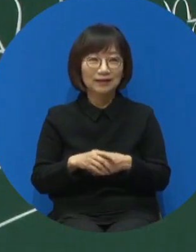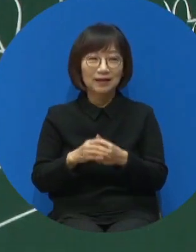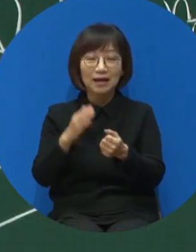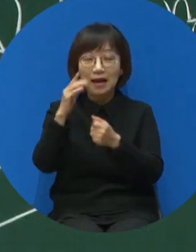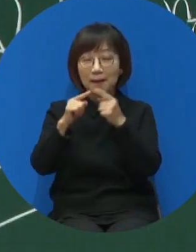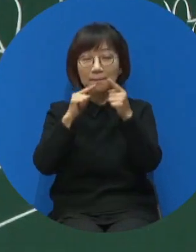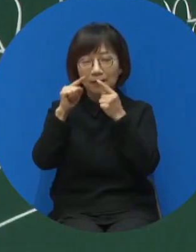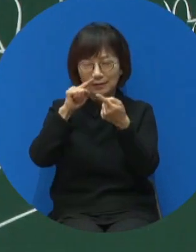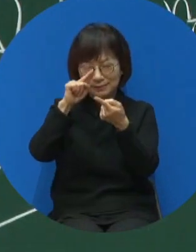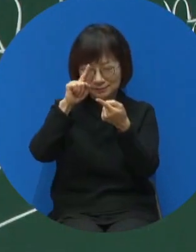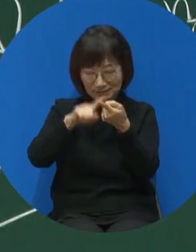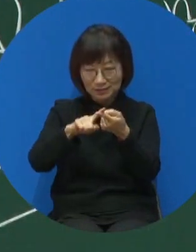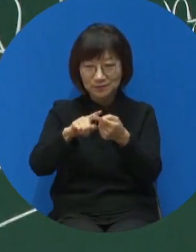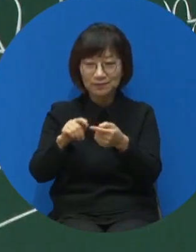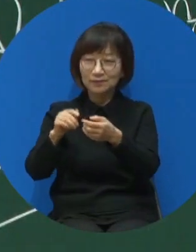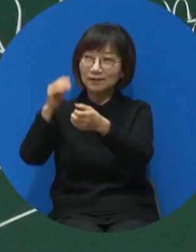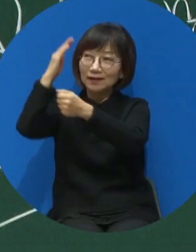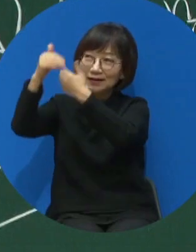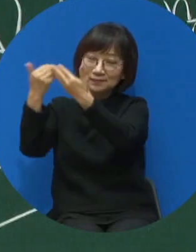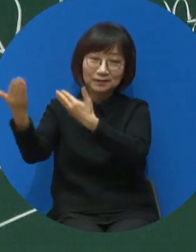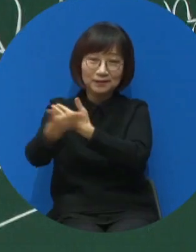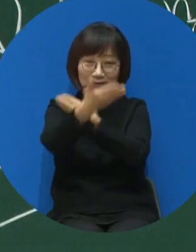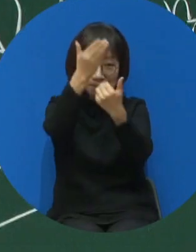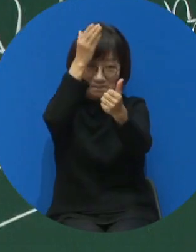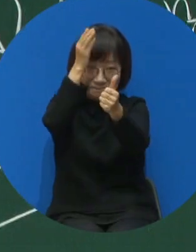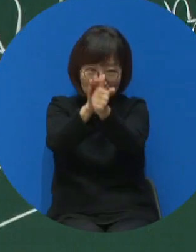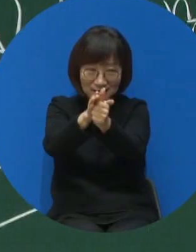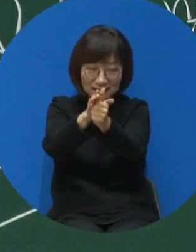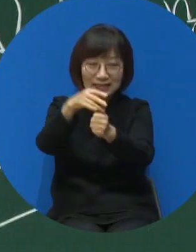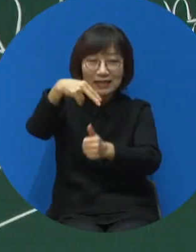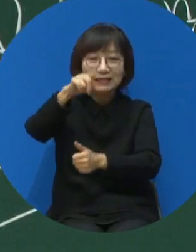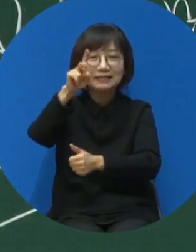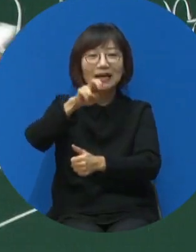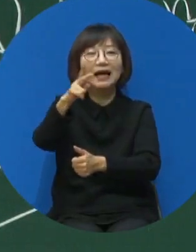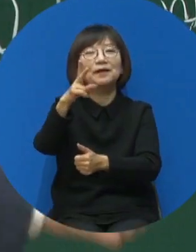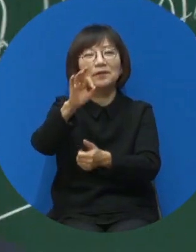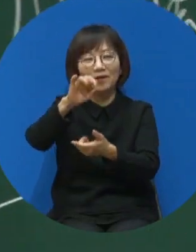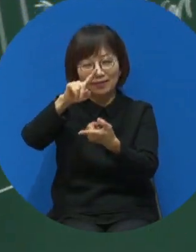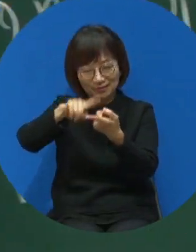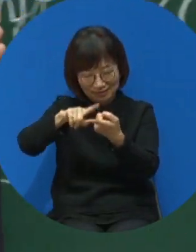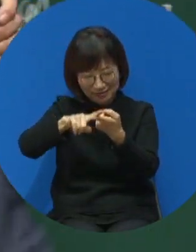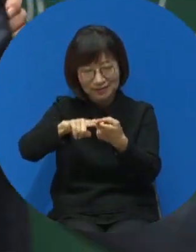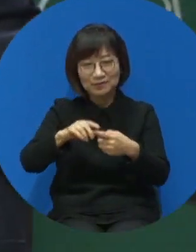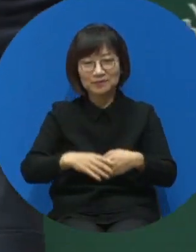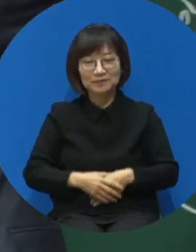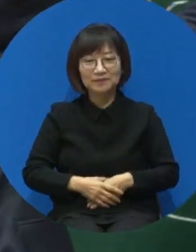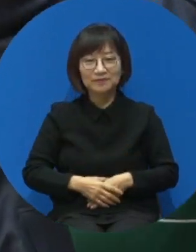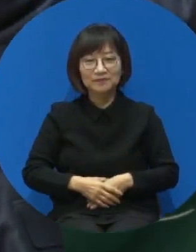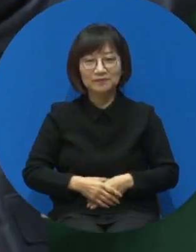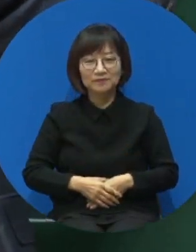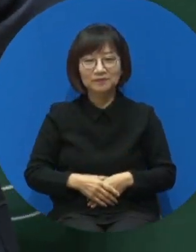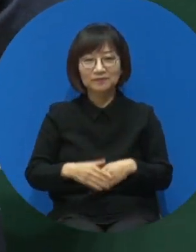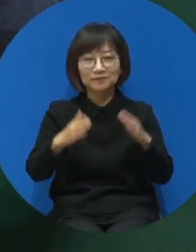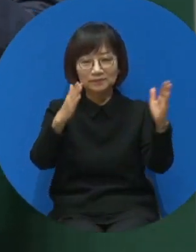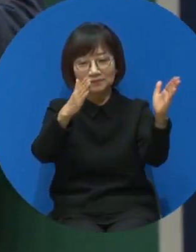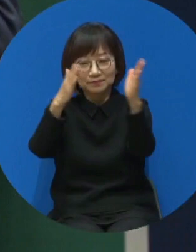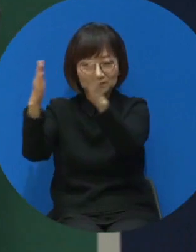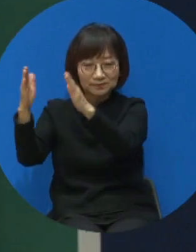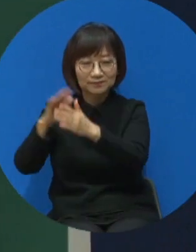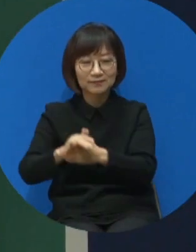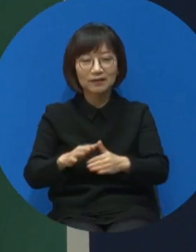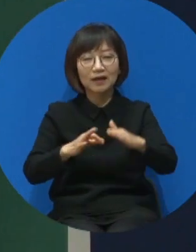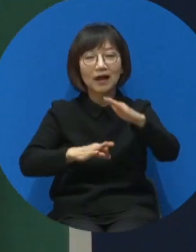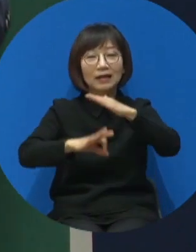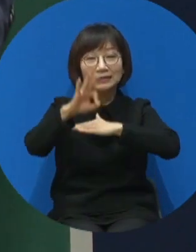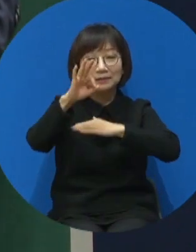cuando me está conforme a la misión que dios les da a ustedes a simenón elton john zeng andan ngoc y 12 o nada más